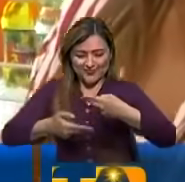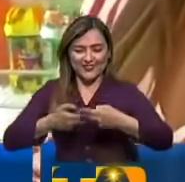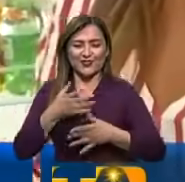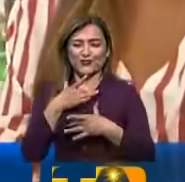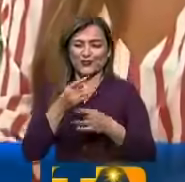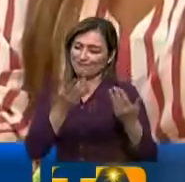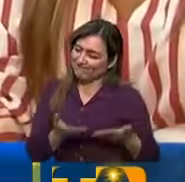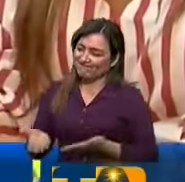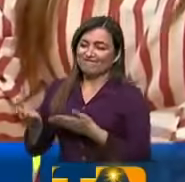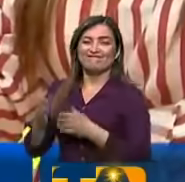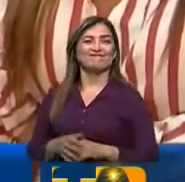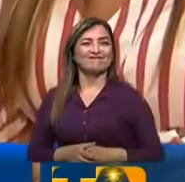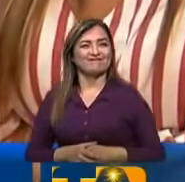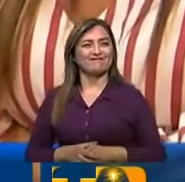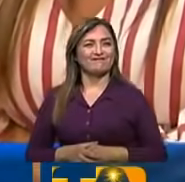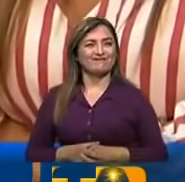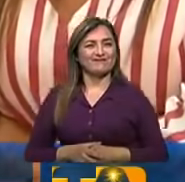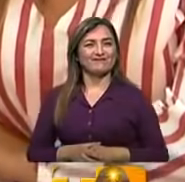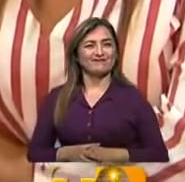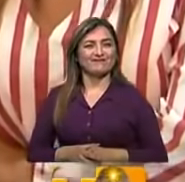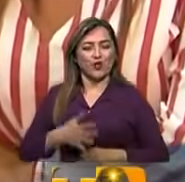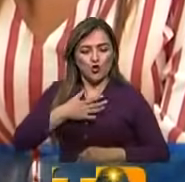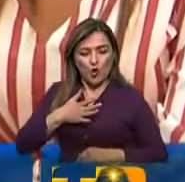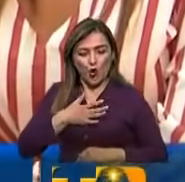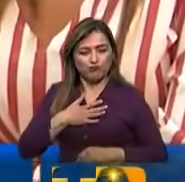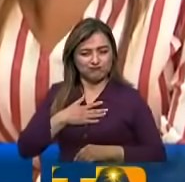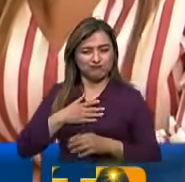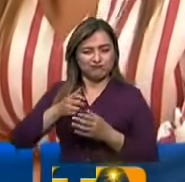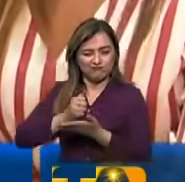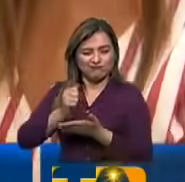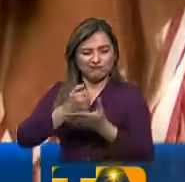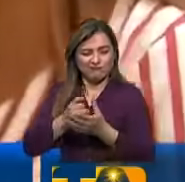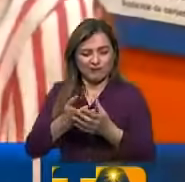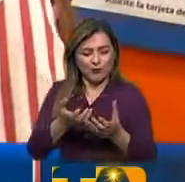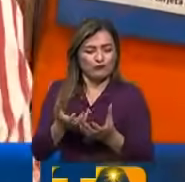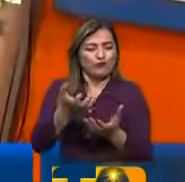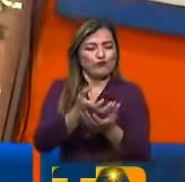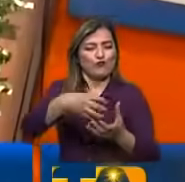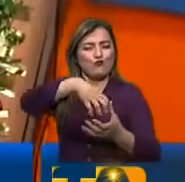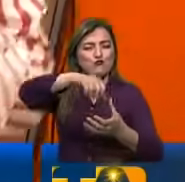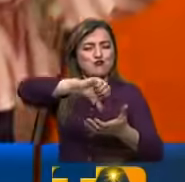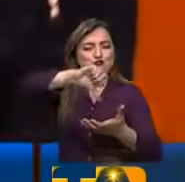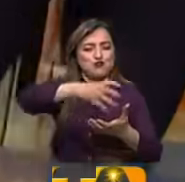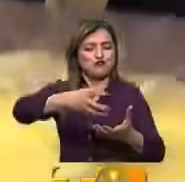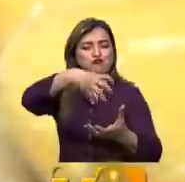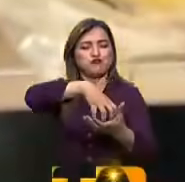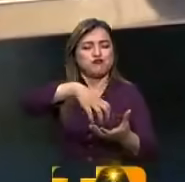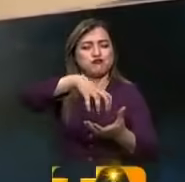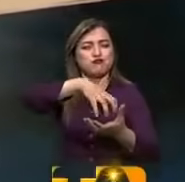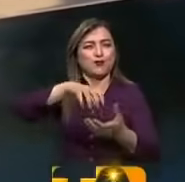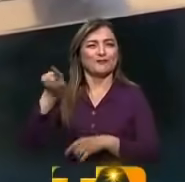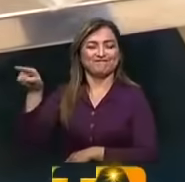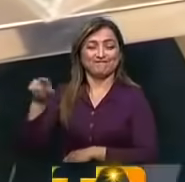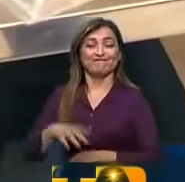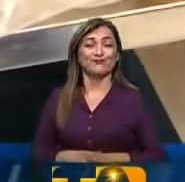para servirles. Yo me encargo de elaborar los ricos pristiños y buñuelos. ¡Qué rico! Cuénteme, y mientras vamos preparando ya